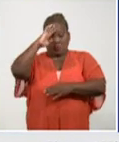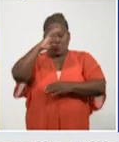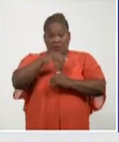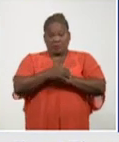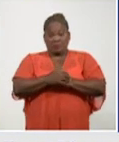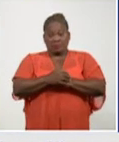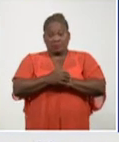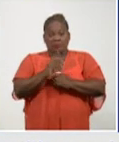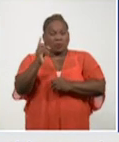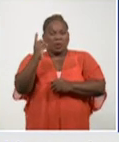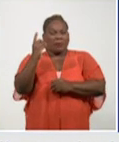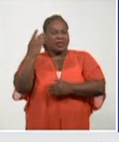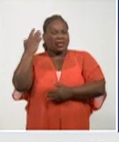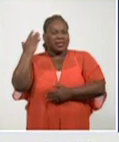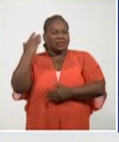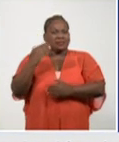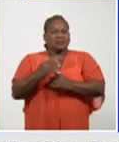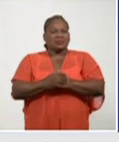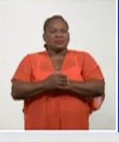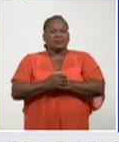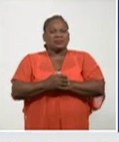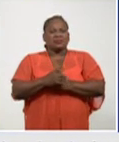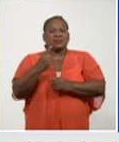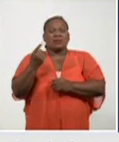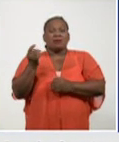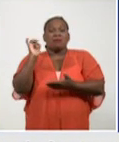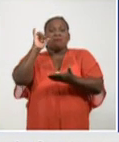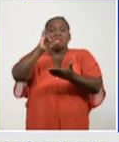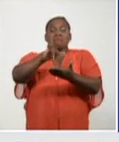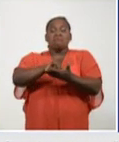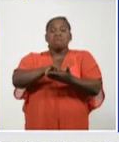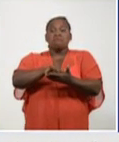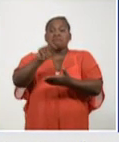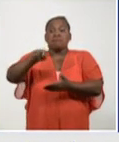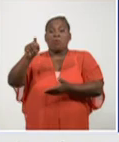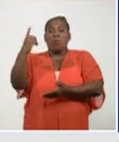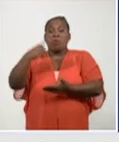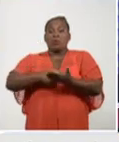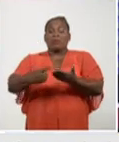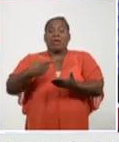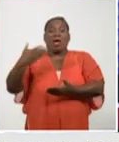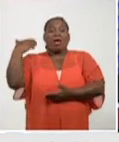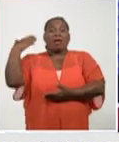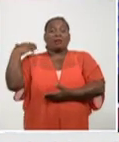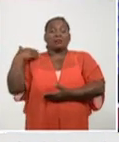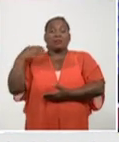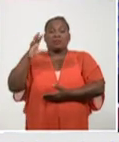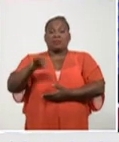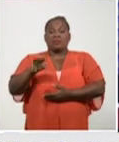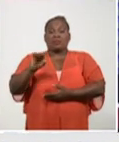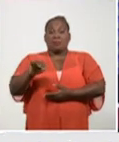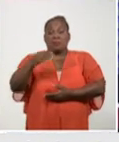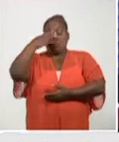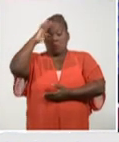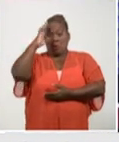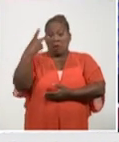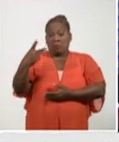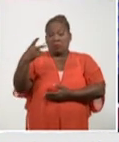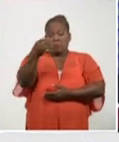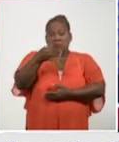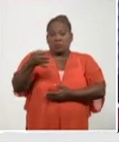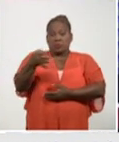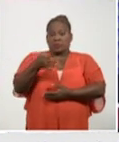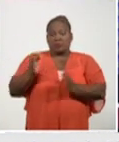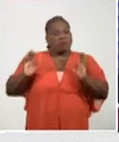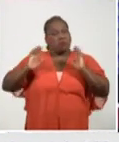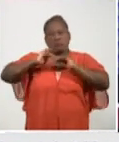ocasión, unos días antes, unas semanas antes, bueno, pues decíamos que en Cuba solamente 2 municipios no habían tenido casos de